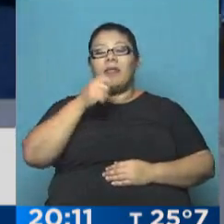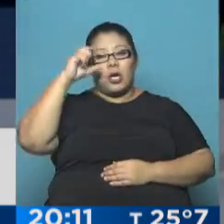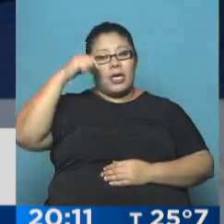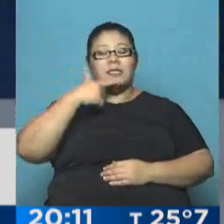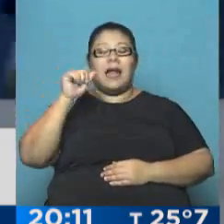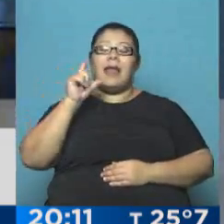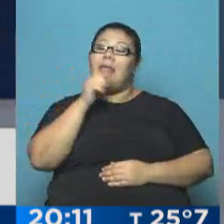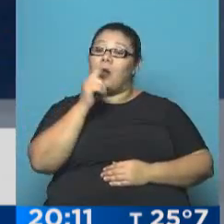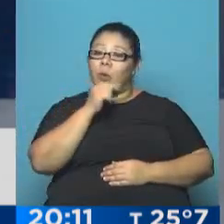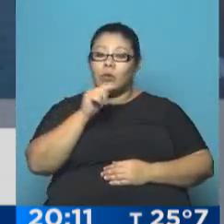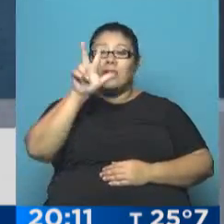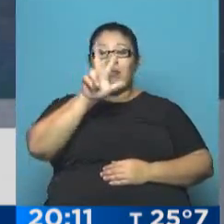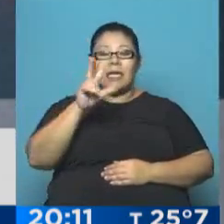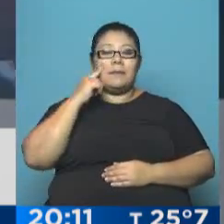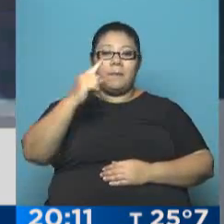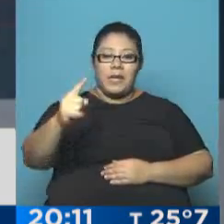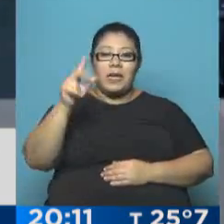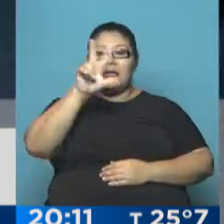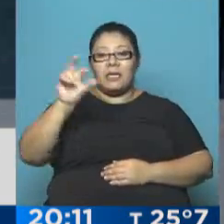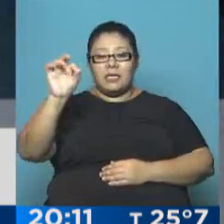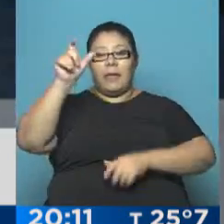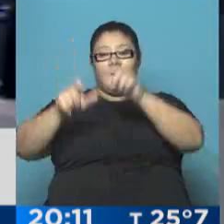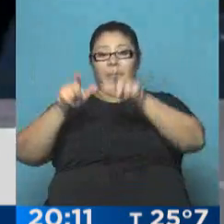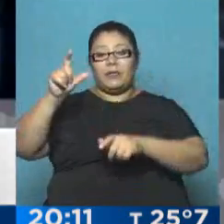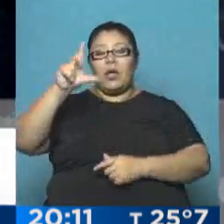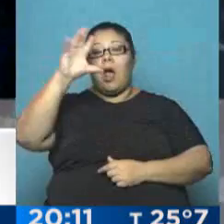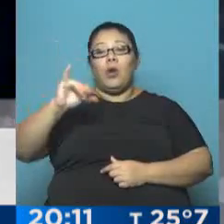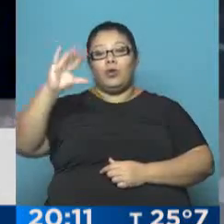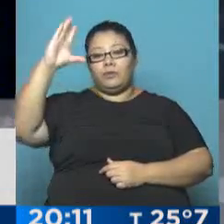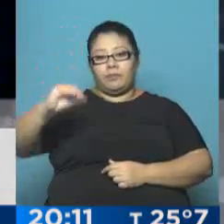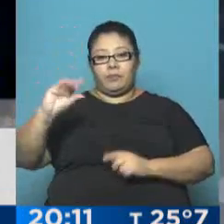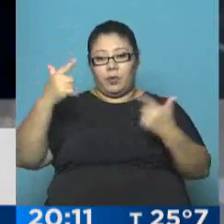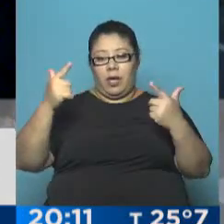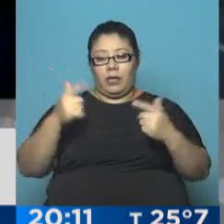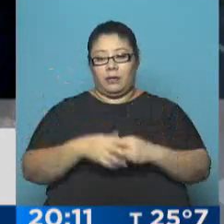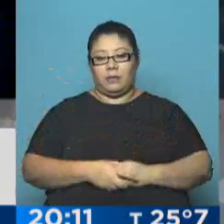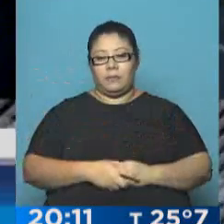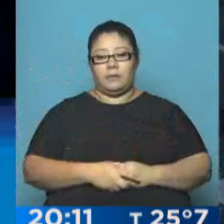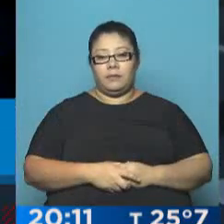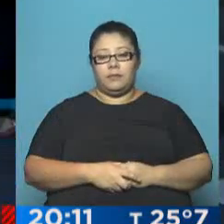3.300 clientes no tenían servicio eléctrico.